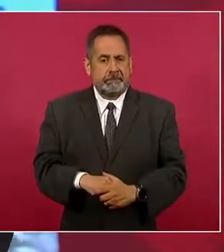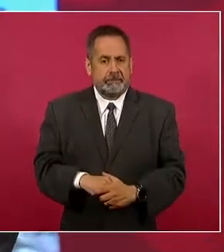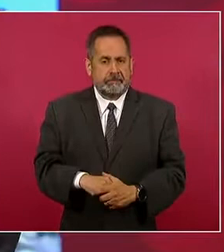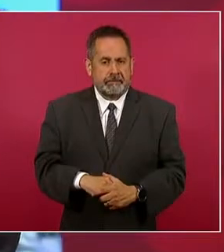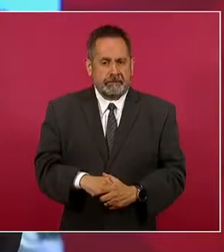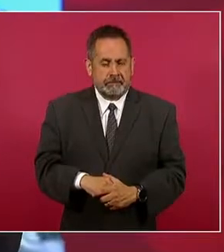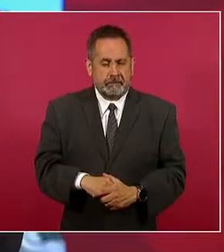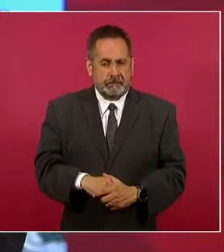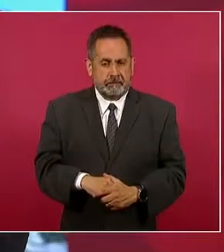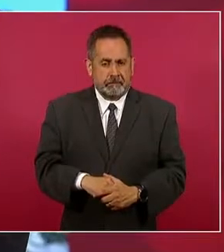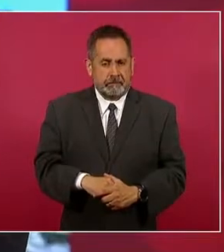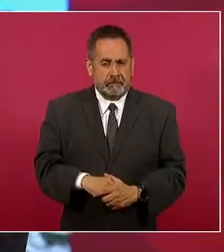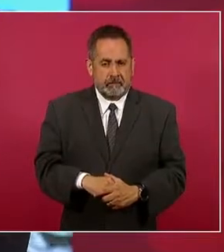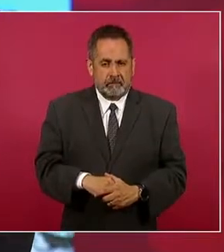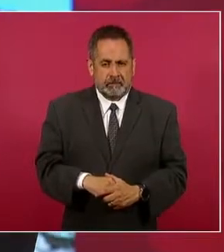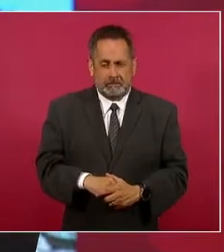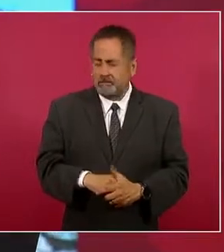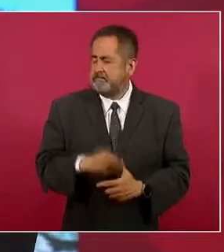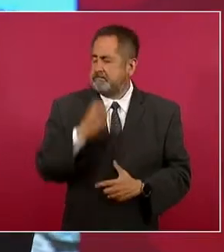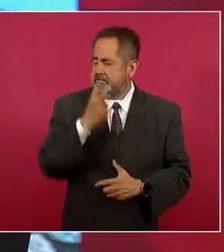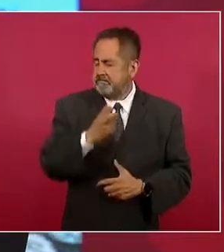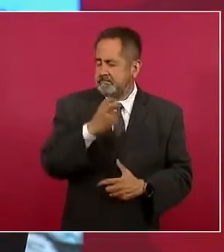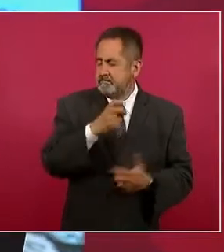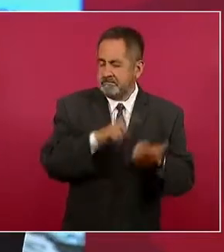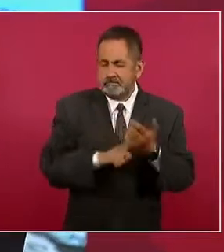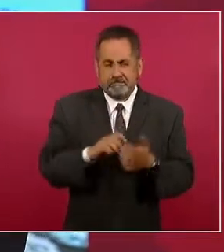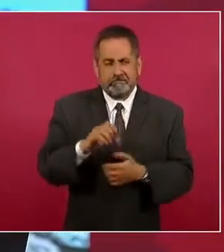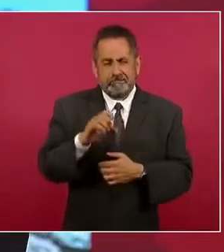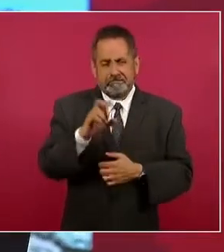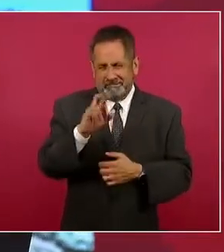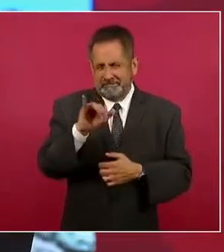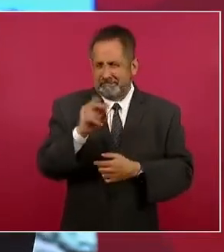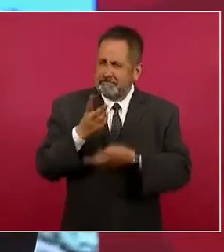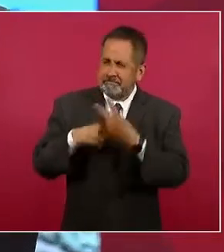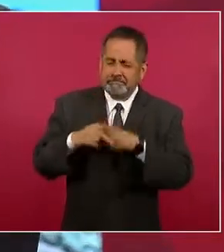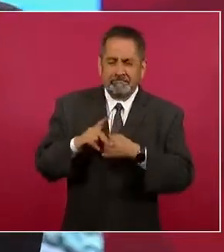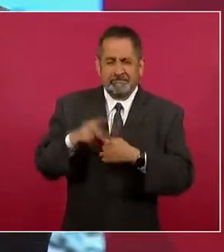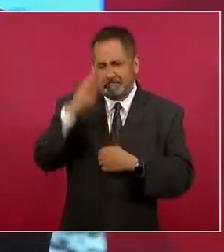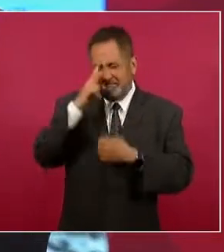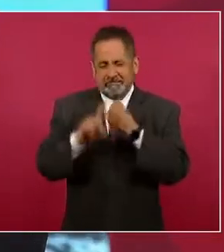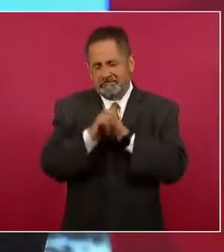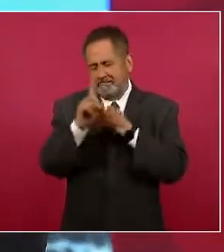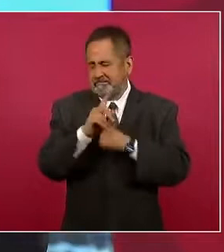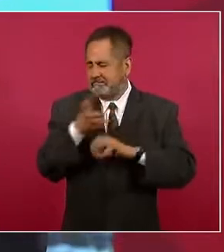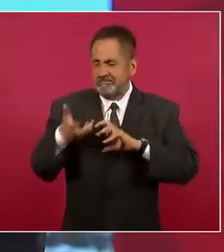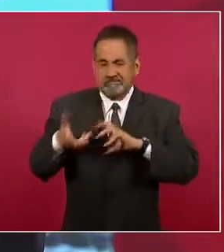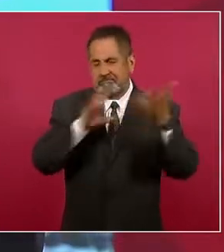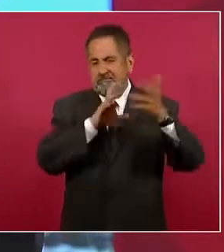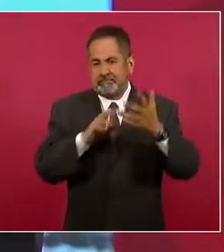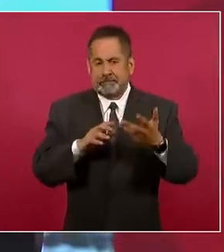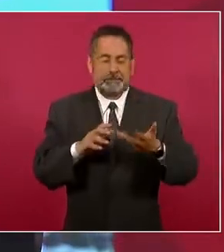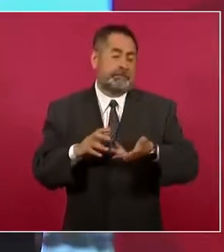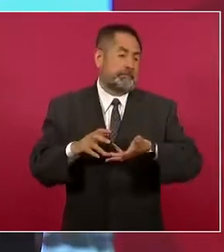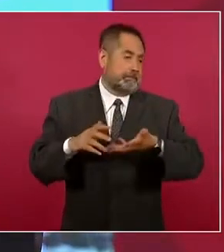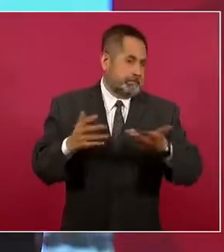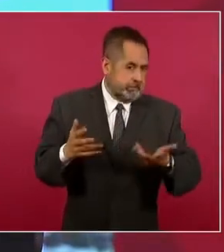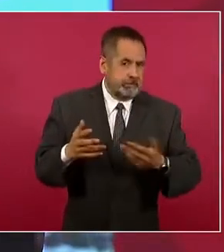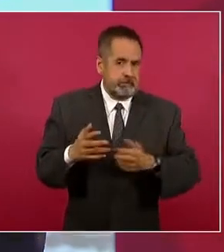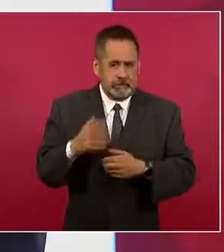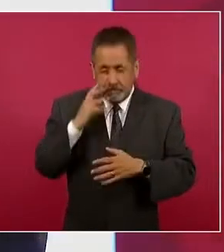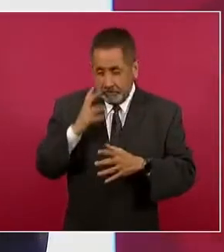fue la que produjo la crisis de México. Entonces, si queremos